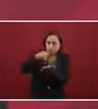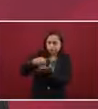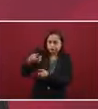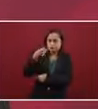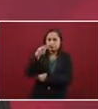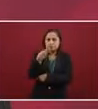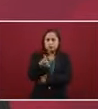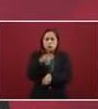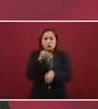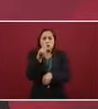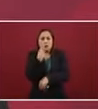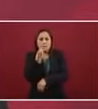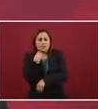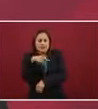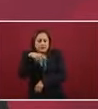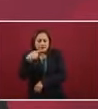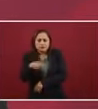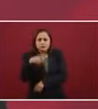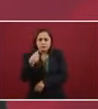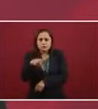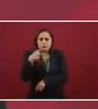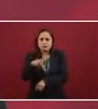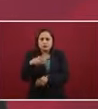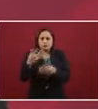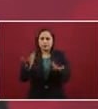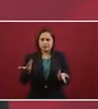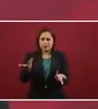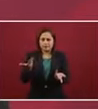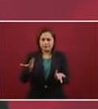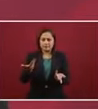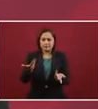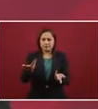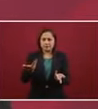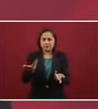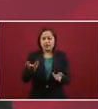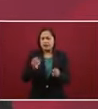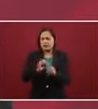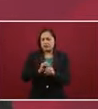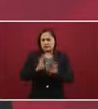Estoy recorriendo el país apegado a la sequía, pero